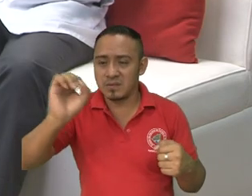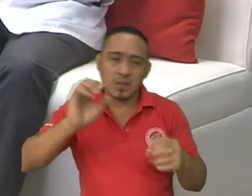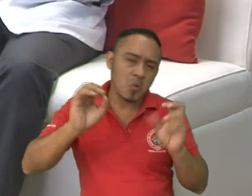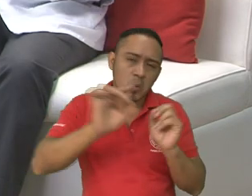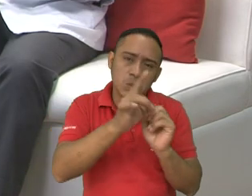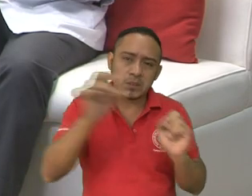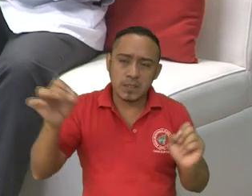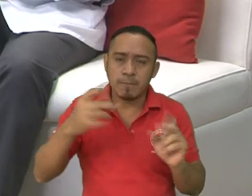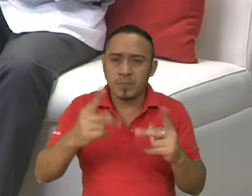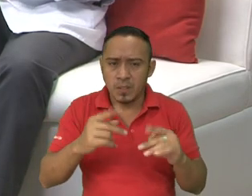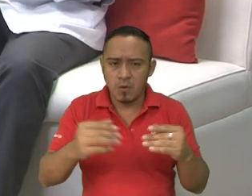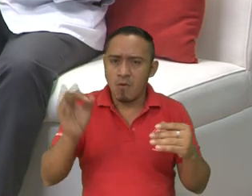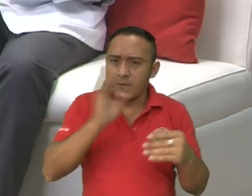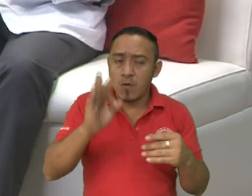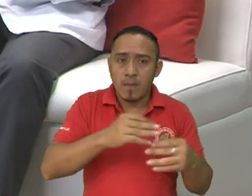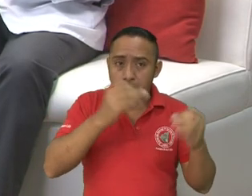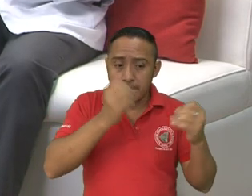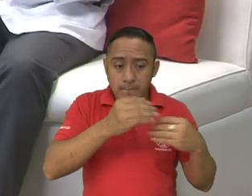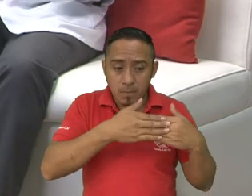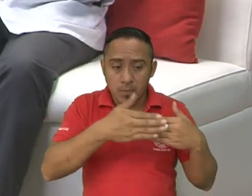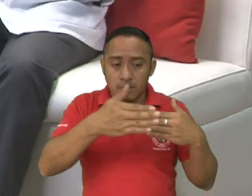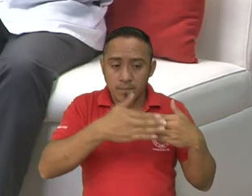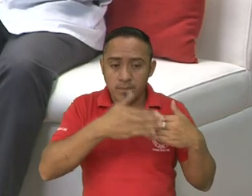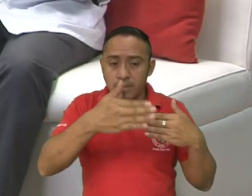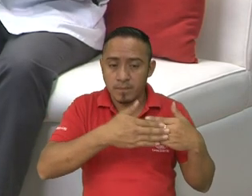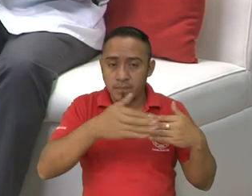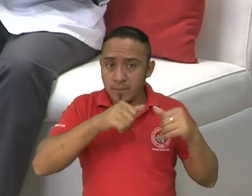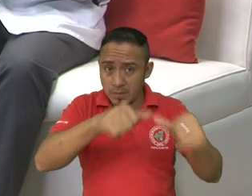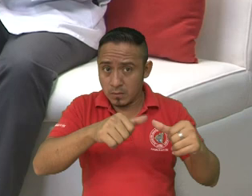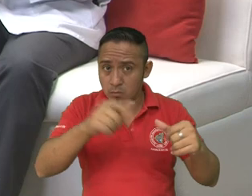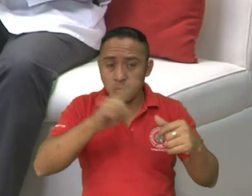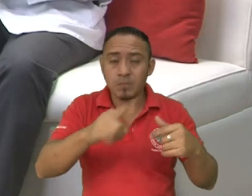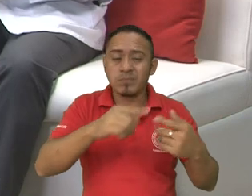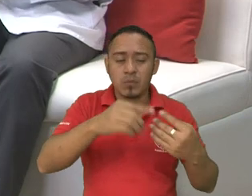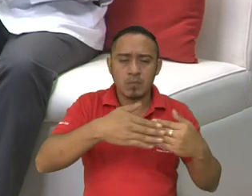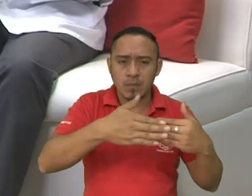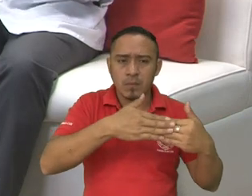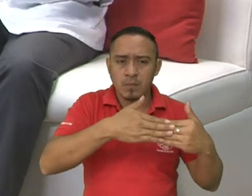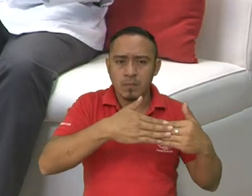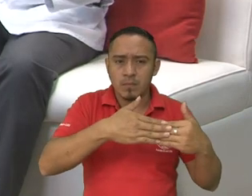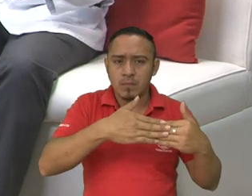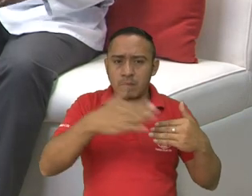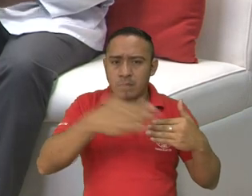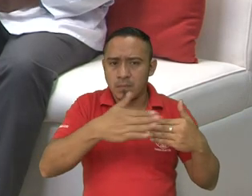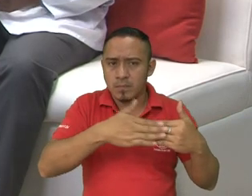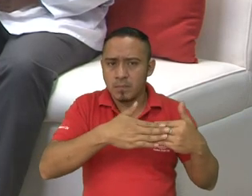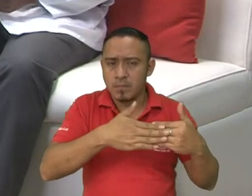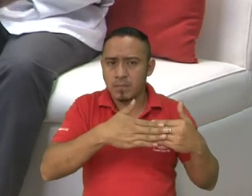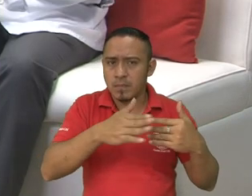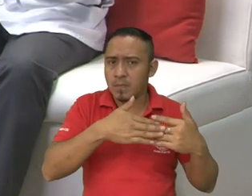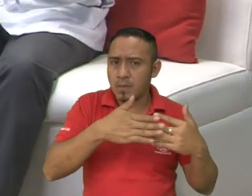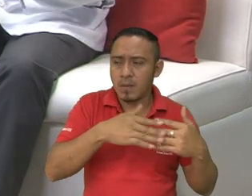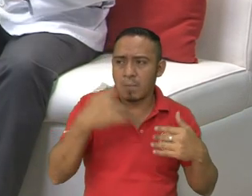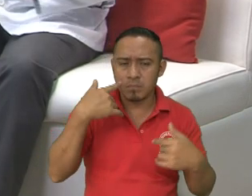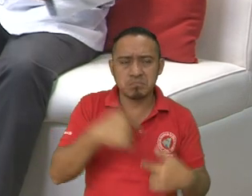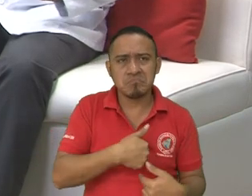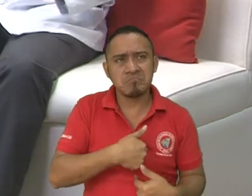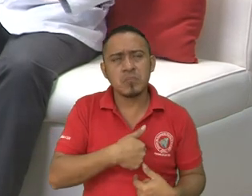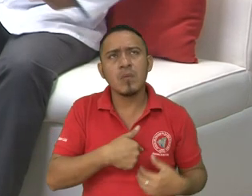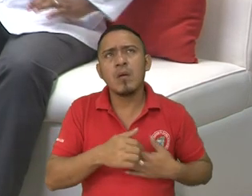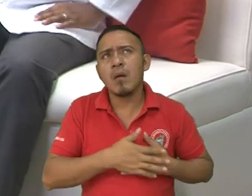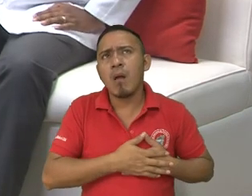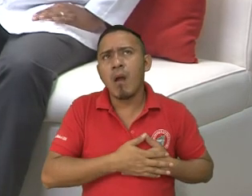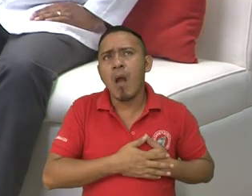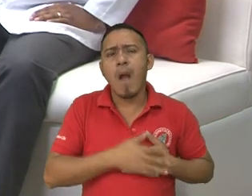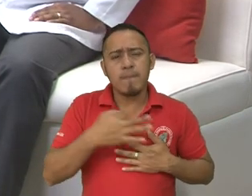todas las características del pulso no están bien, entonces eso se identifica. Porque podemos decir, lo contamos, en vez de tengo 80, estoy medio